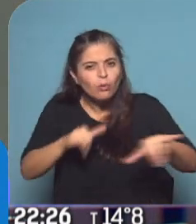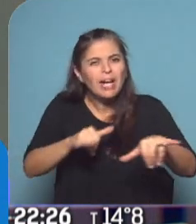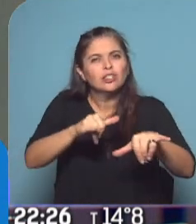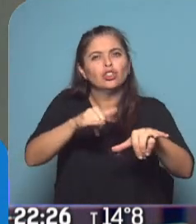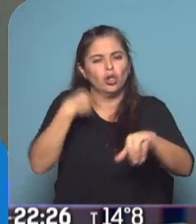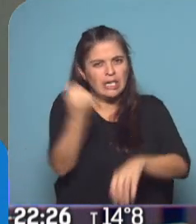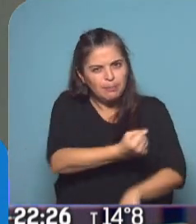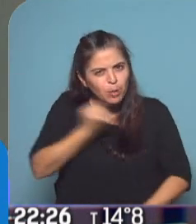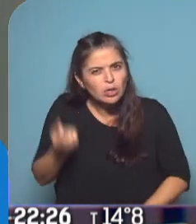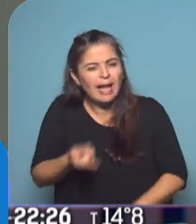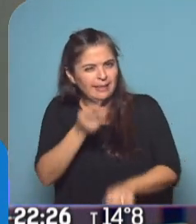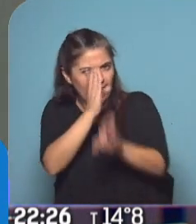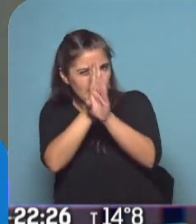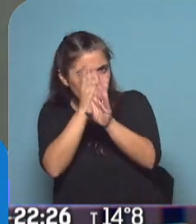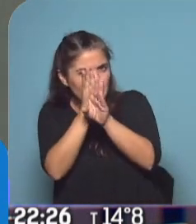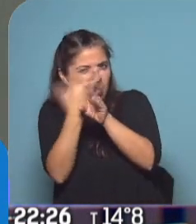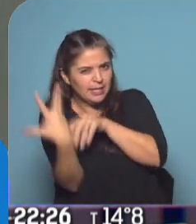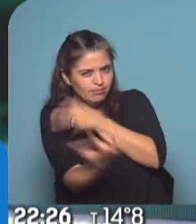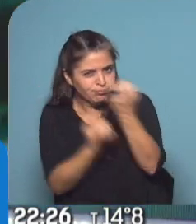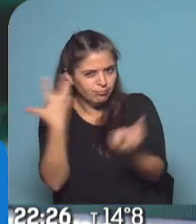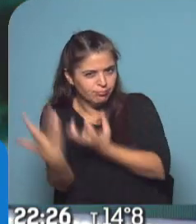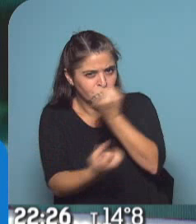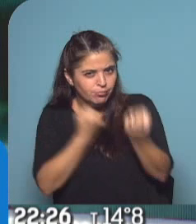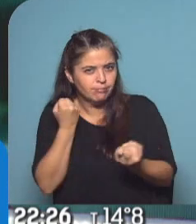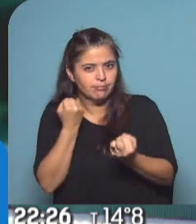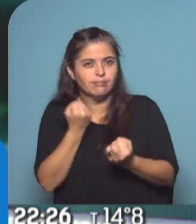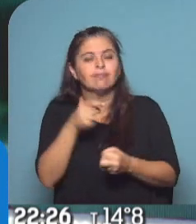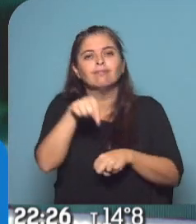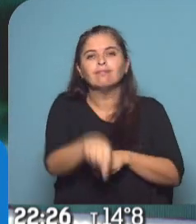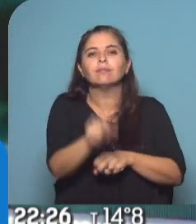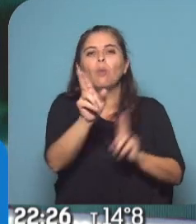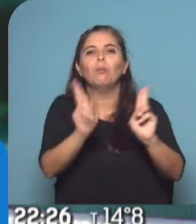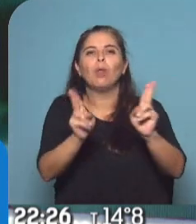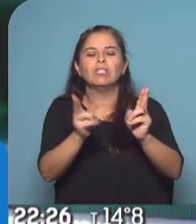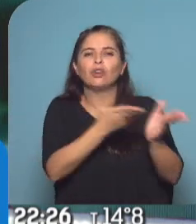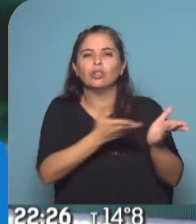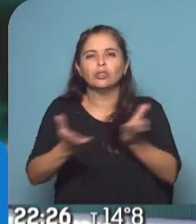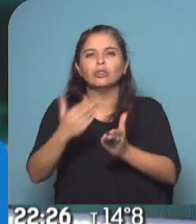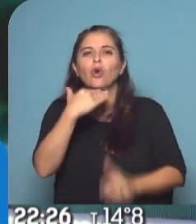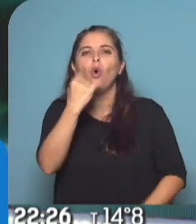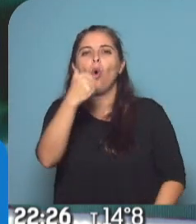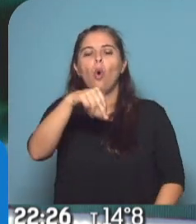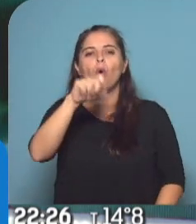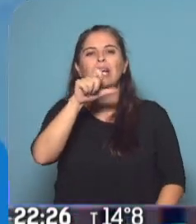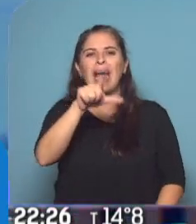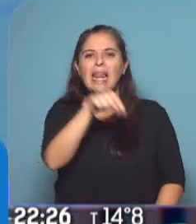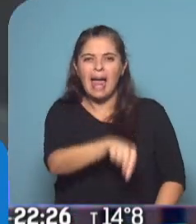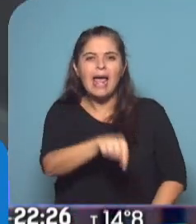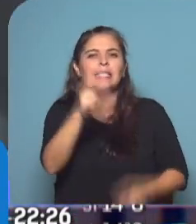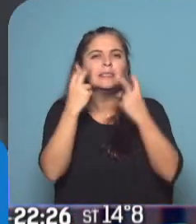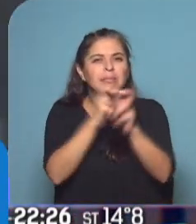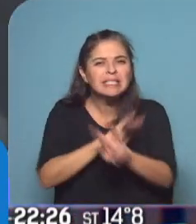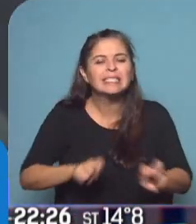estamos con un invitado santiago juncal docente de las universidades de general sarmiento de quilmes investigador analista internacional